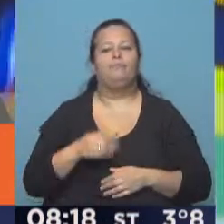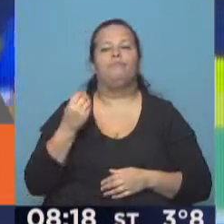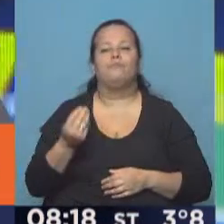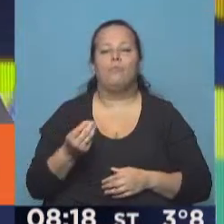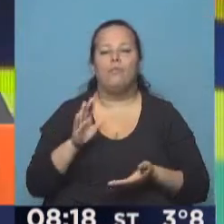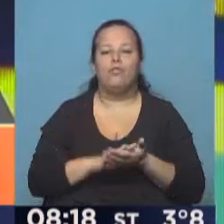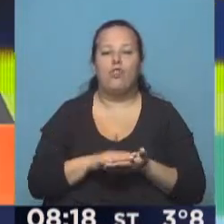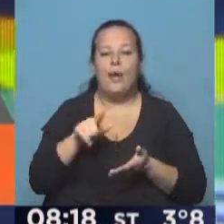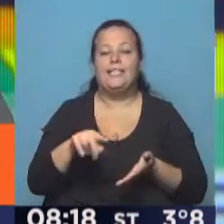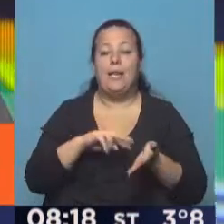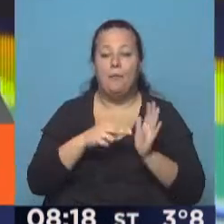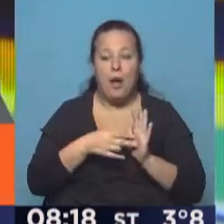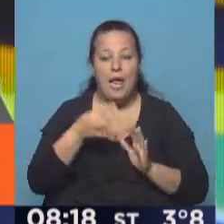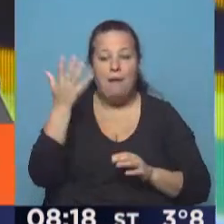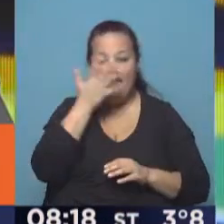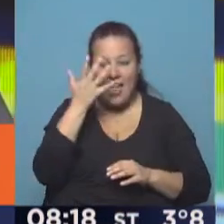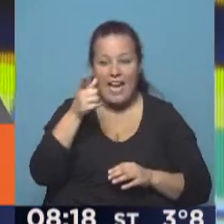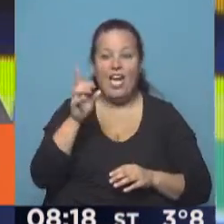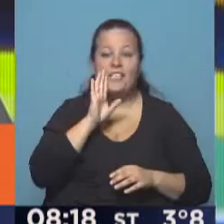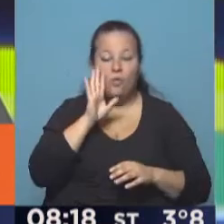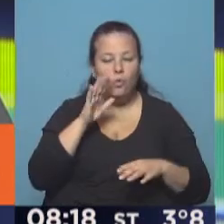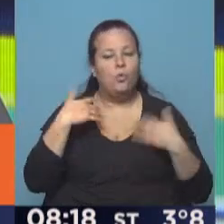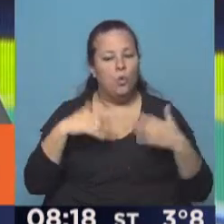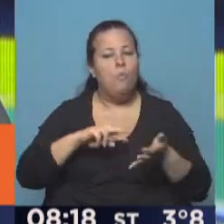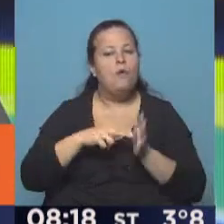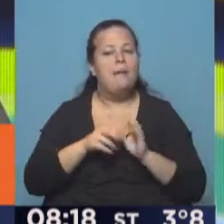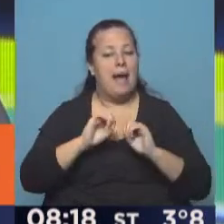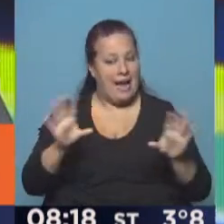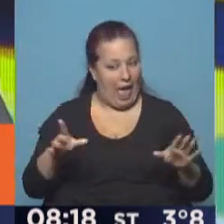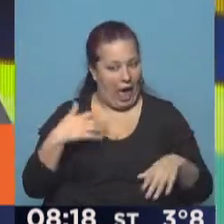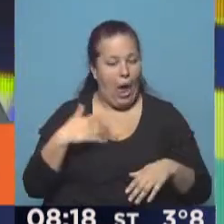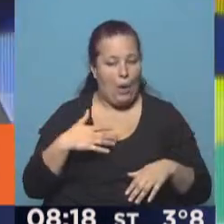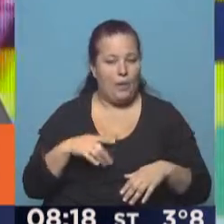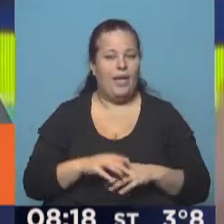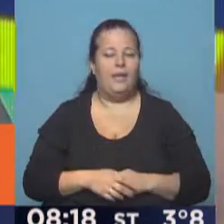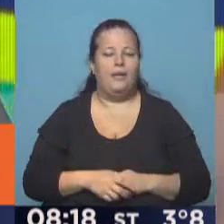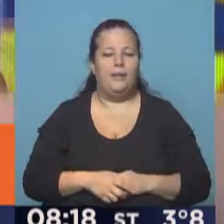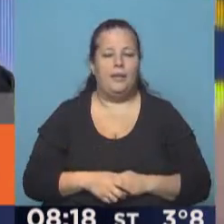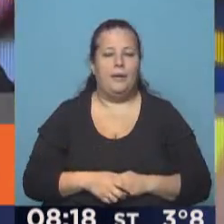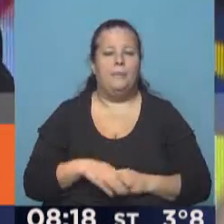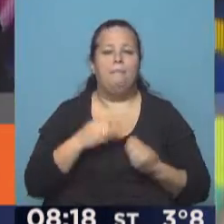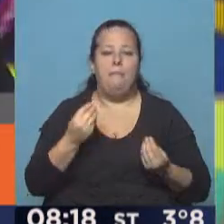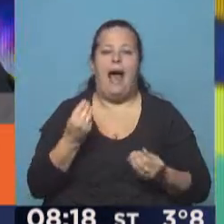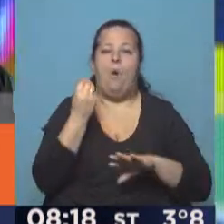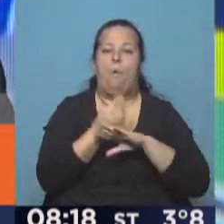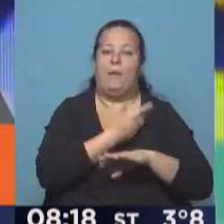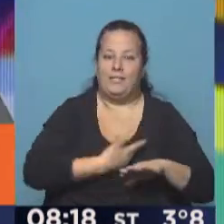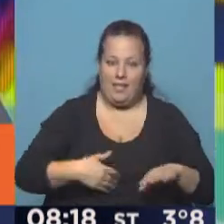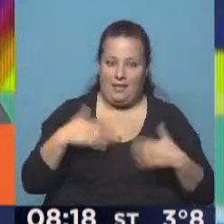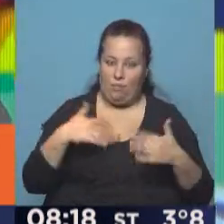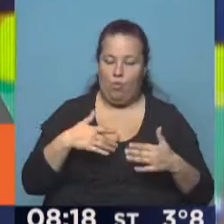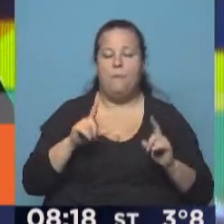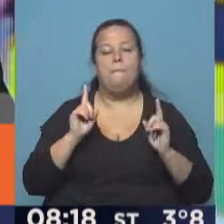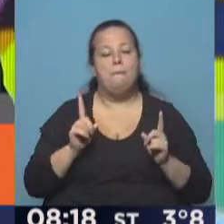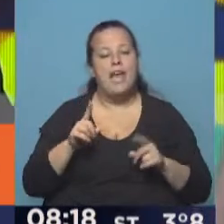tocando problemas raciales en los Estados Unidos es un gran problema, mucho más que para un candidato.